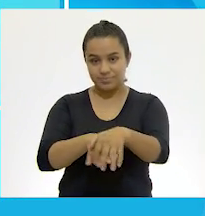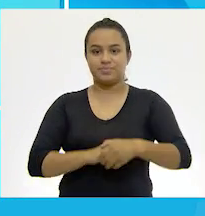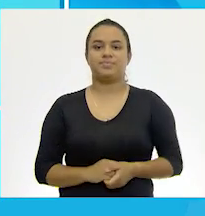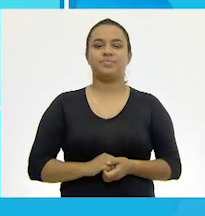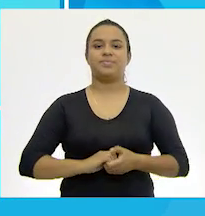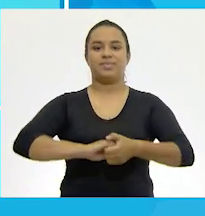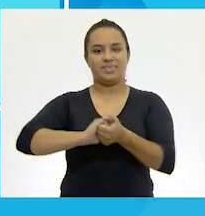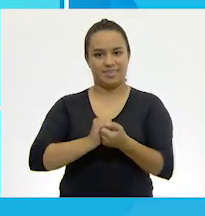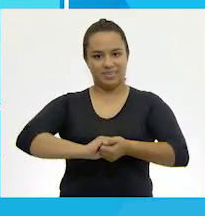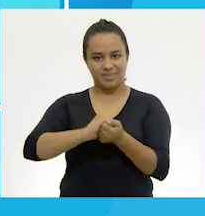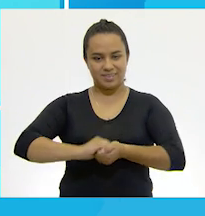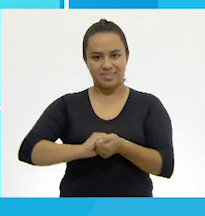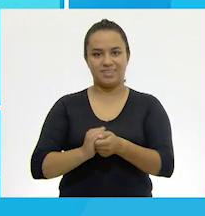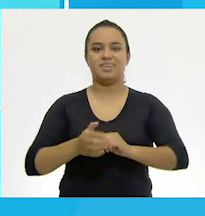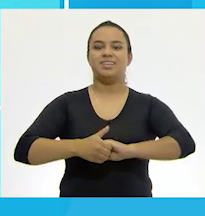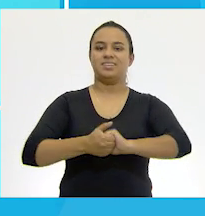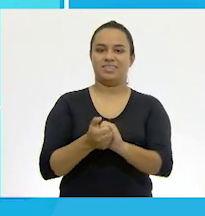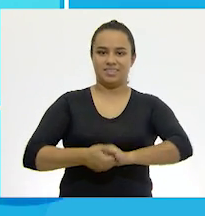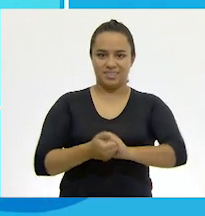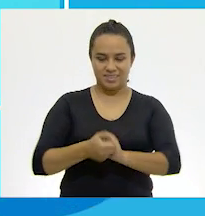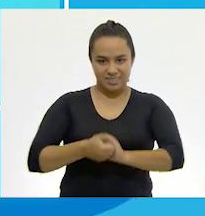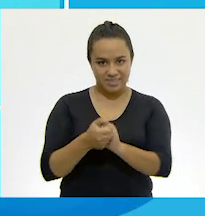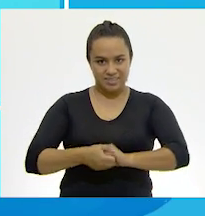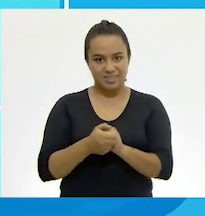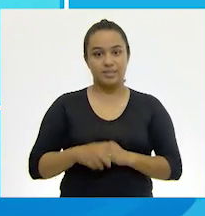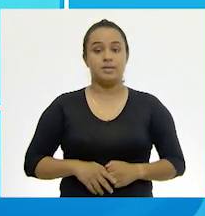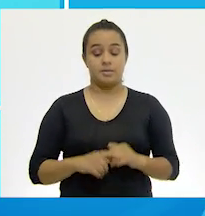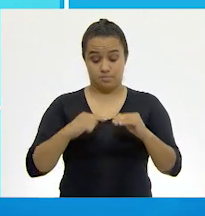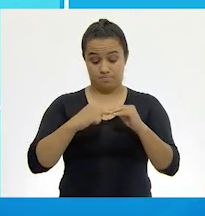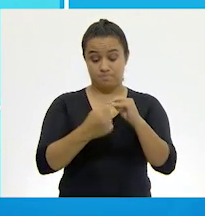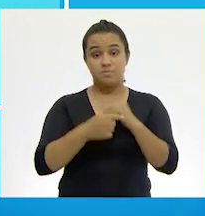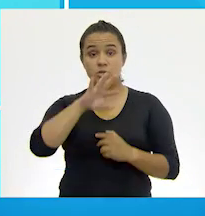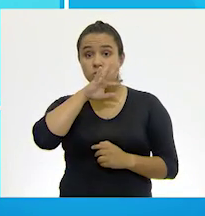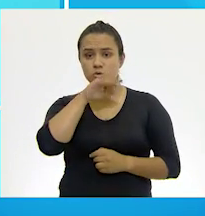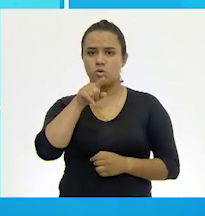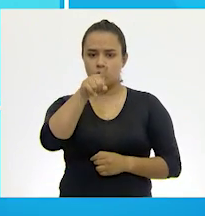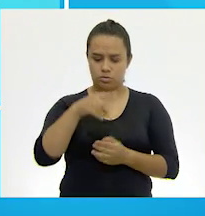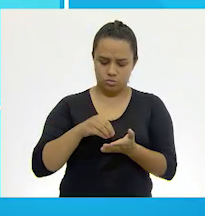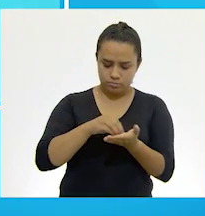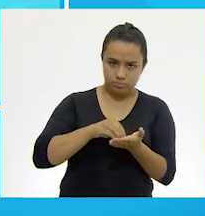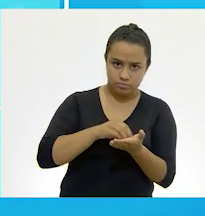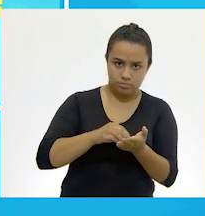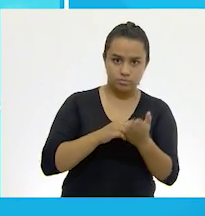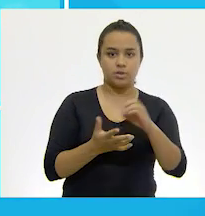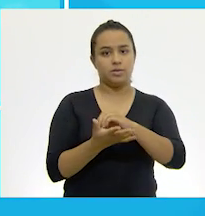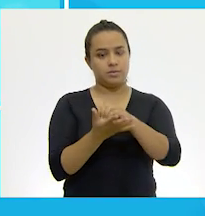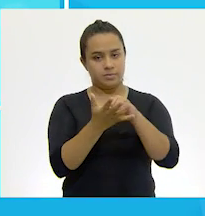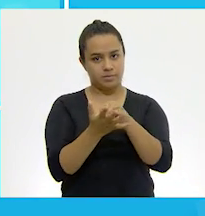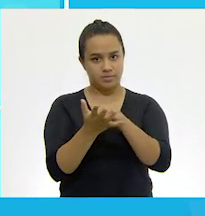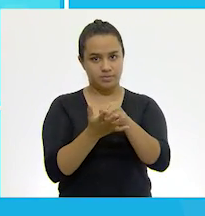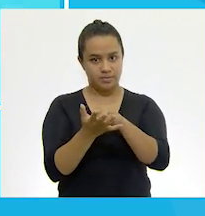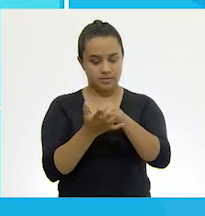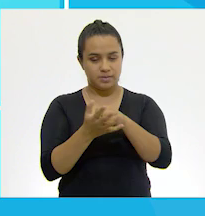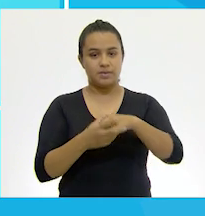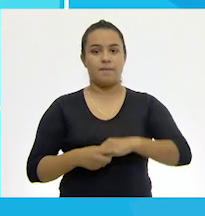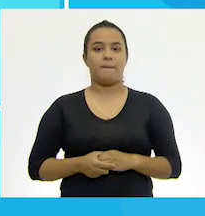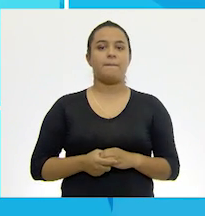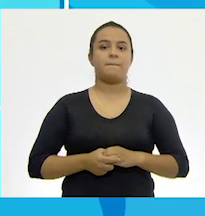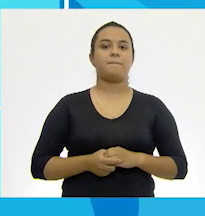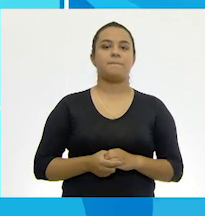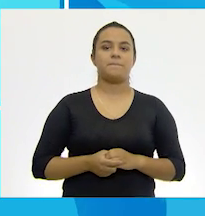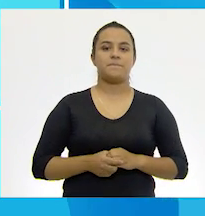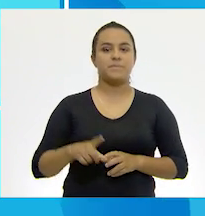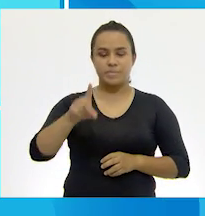la otra mano. Frota los dedos. Ahora haz como que rasguñas la palma de tus manos para lavar tus